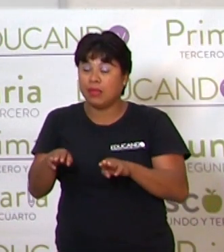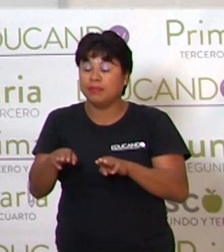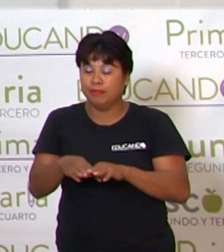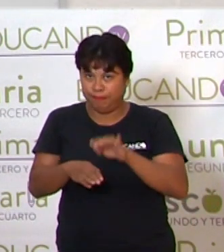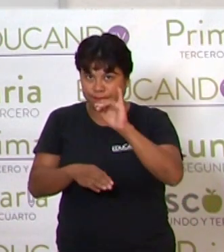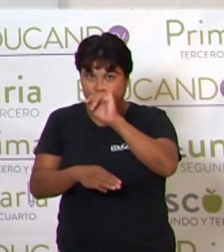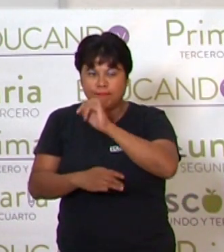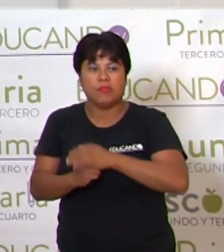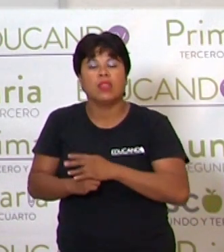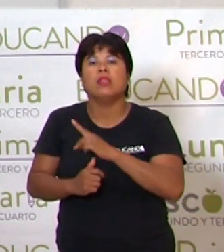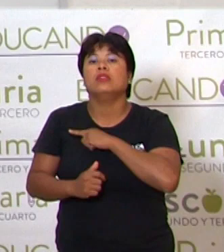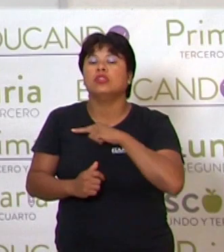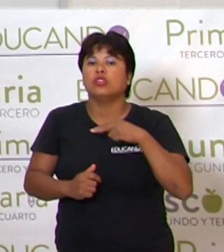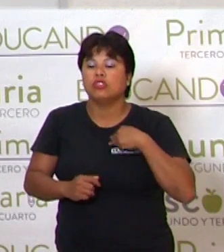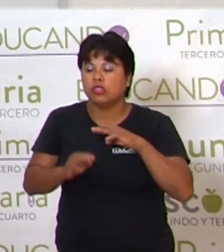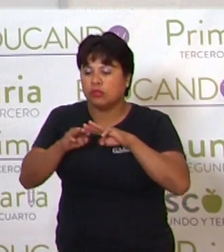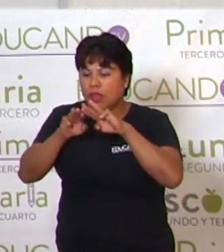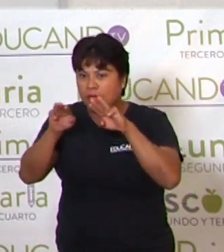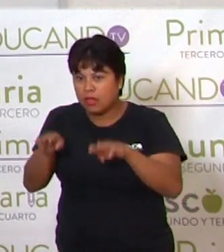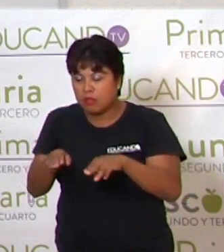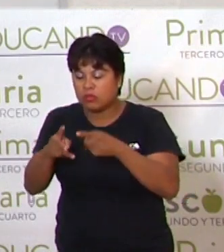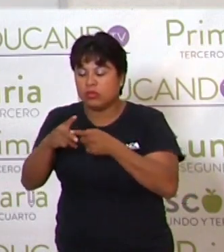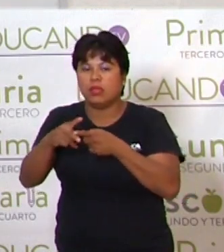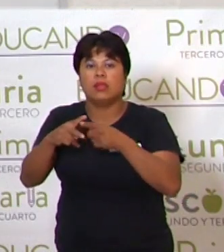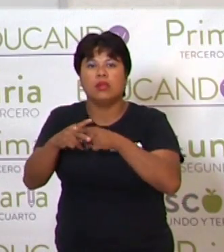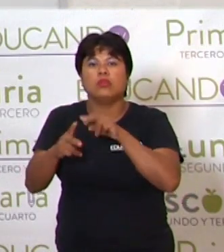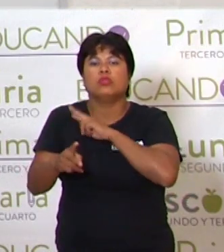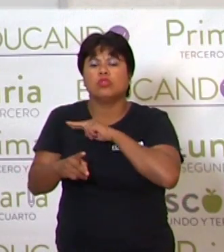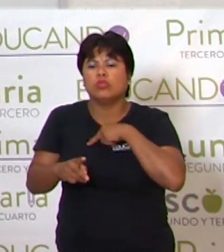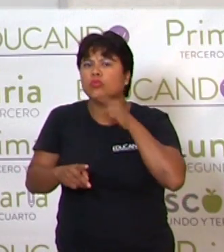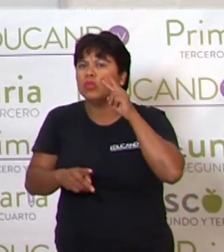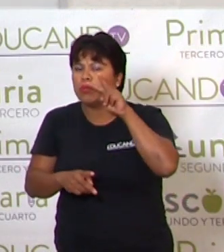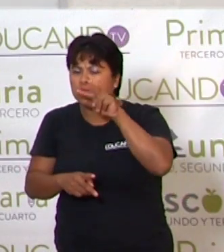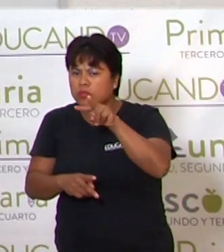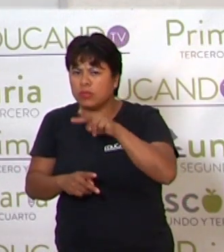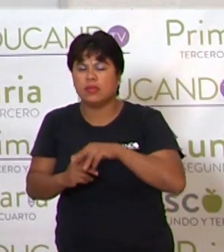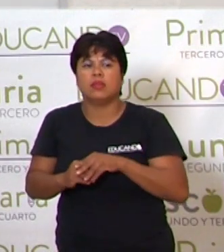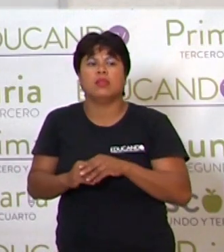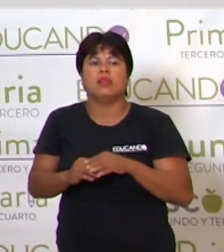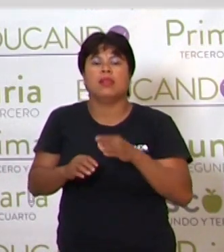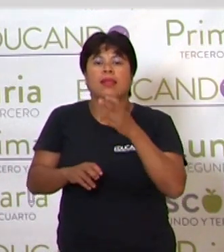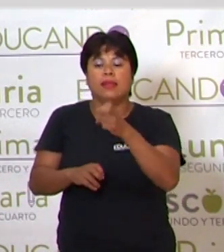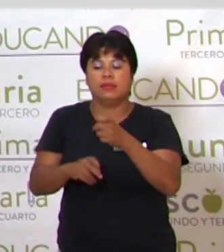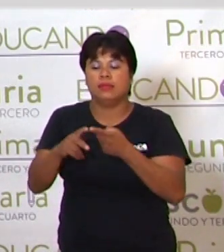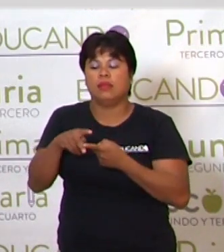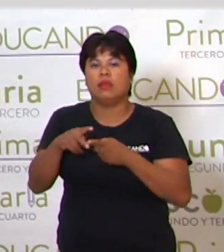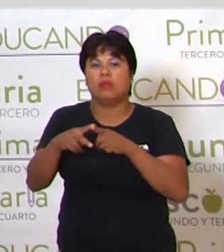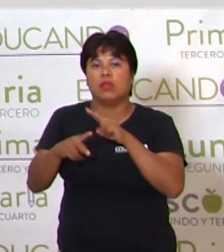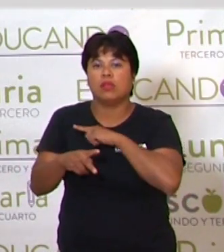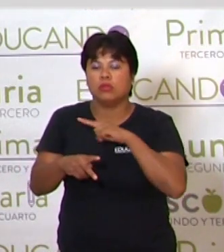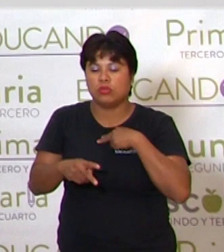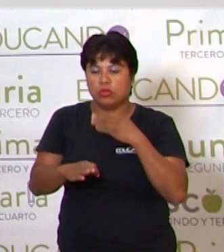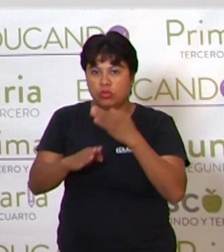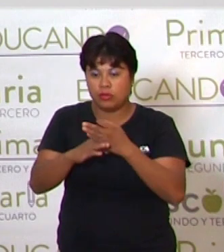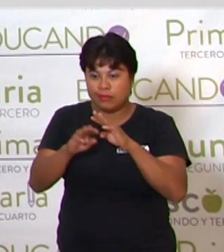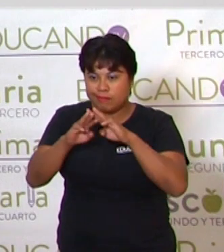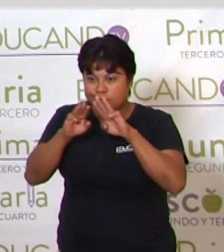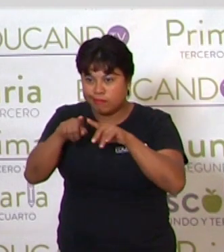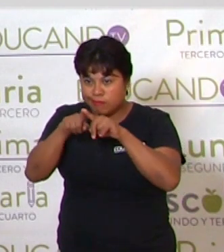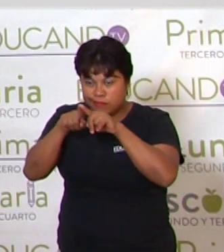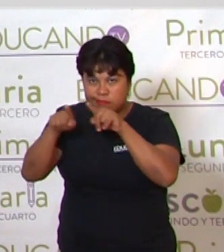¿sí? Si nosotros medimos el ángulo, nos podemos dar cuenta que este ángulo que nosotros estamos midiendo